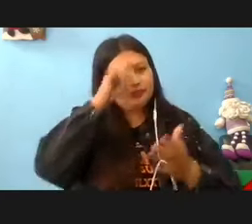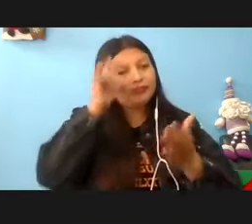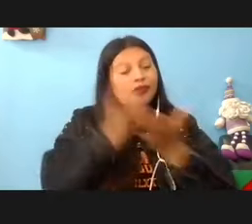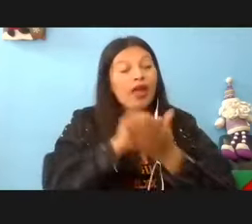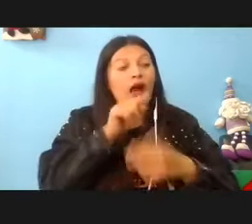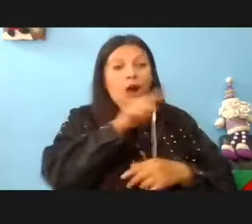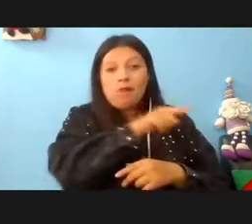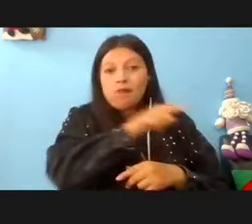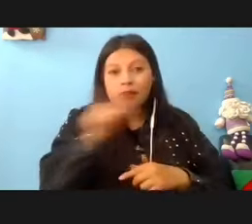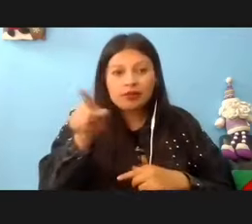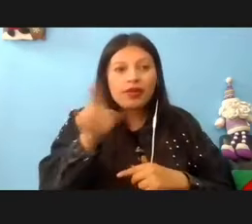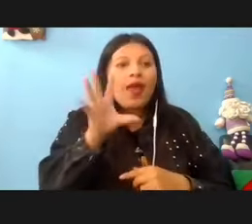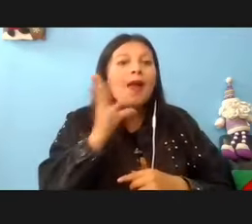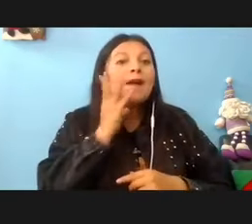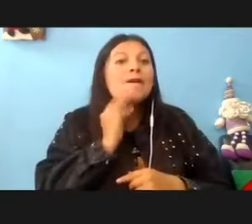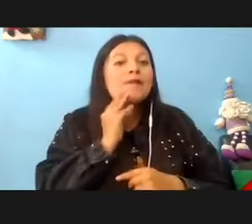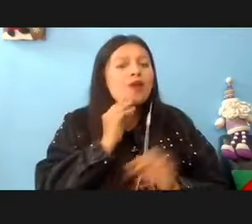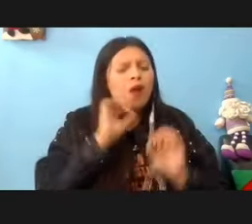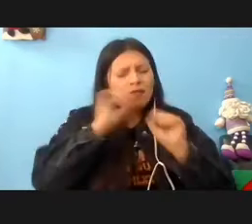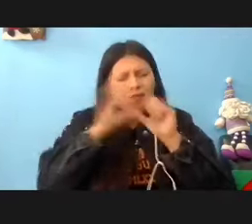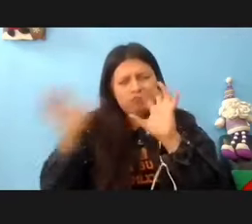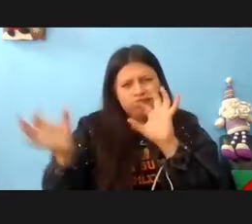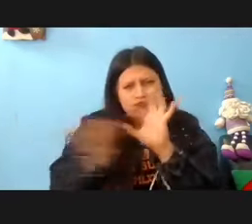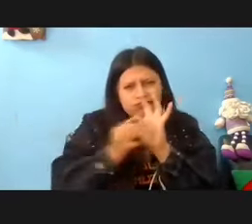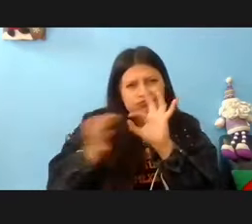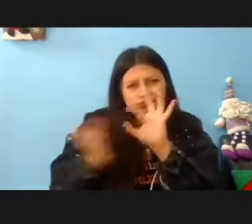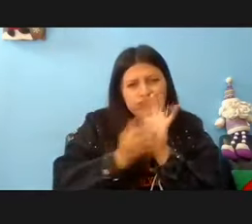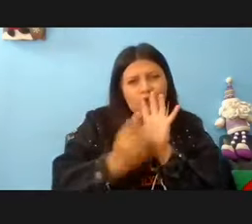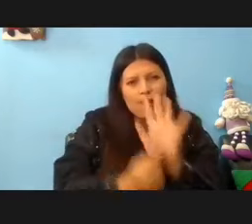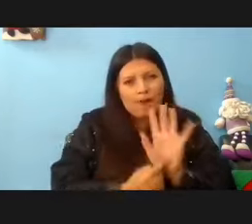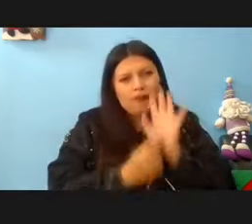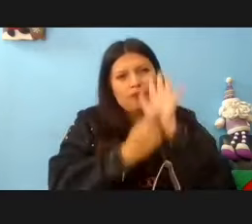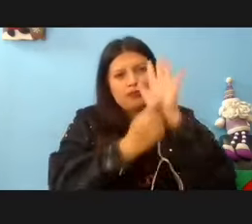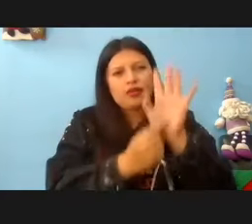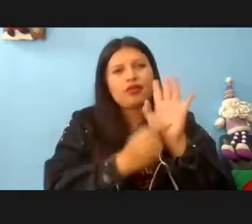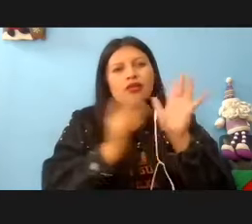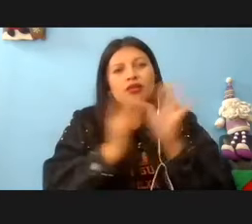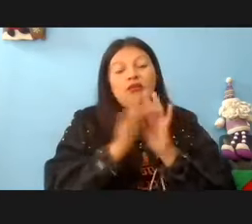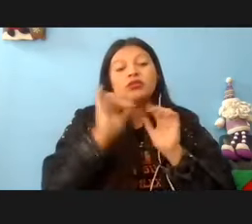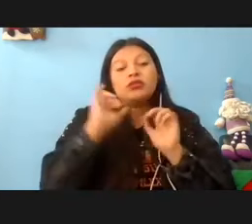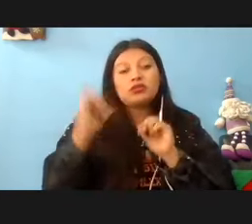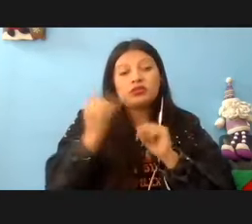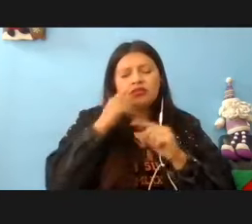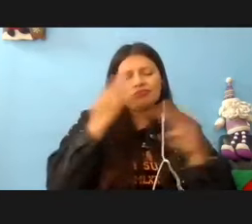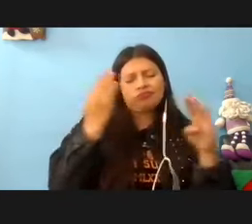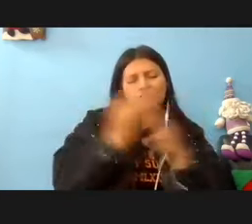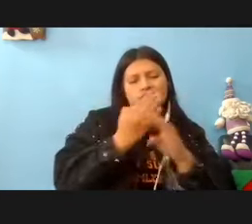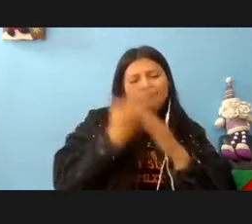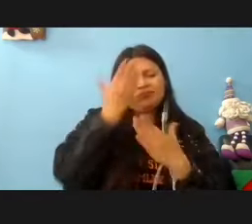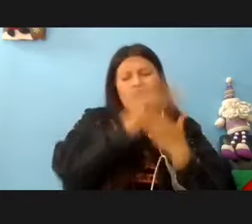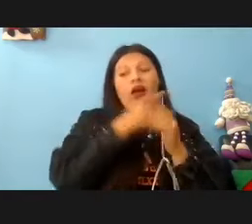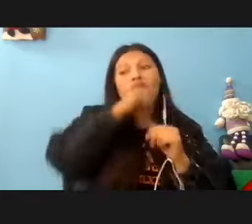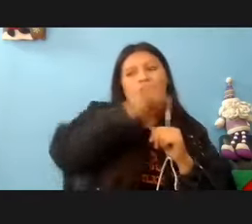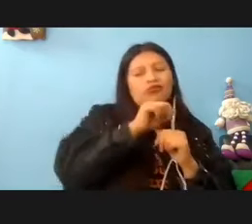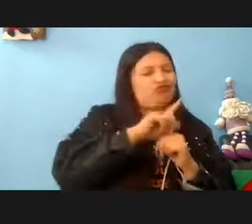experiencias que hemos logrado articular y que se han logrado presentar en el eje, si bien problematizan algo de esta